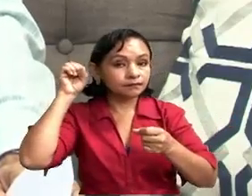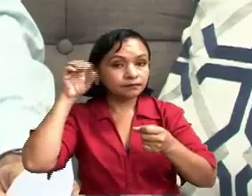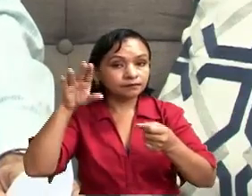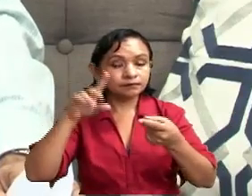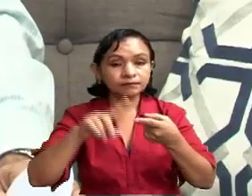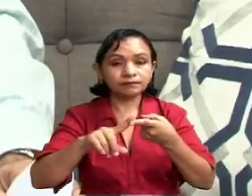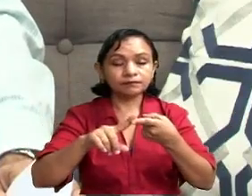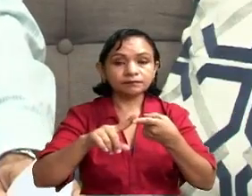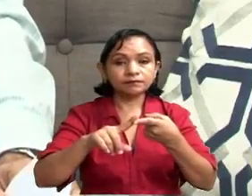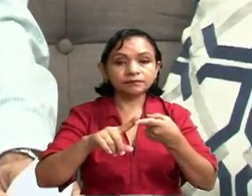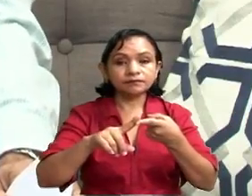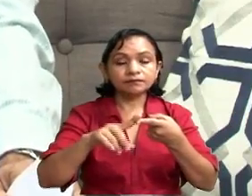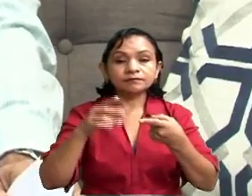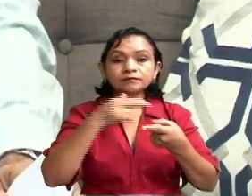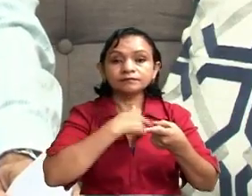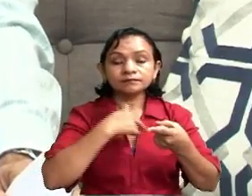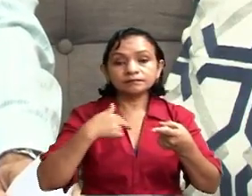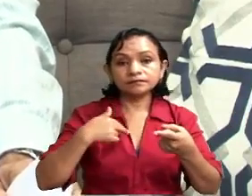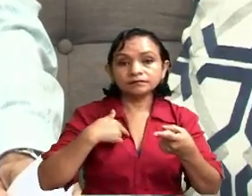el extranjero,